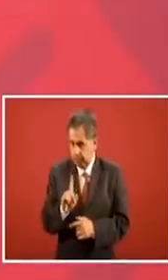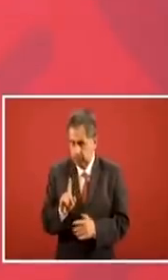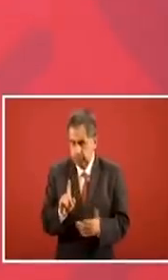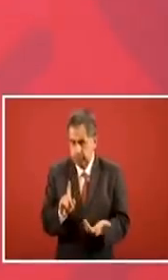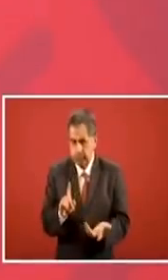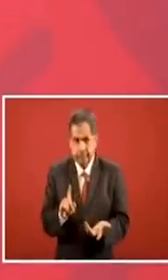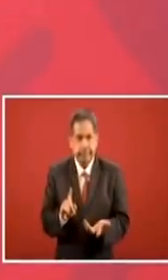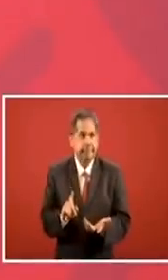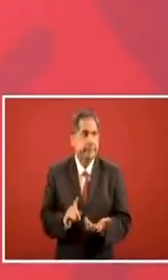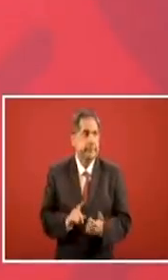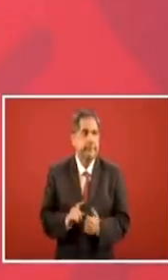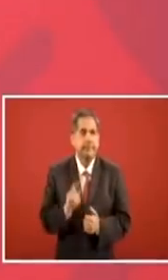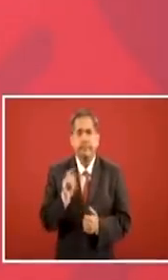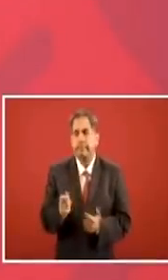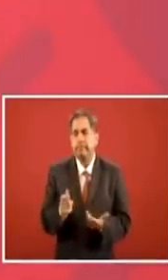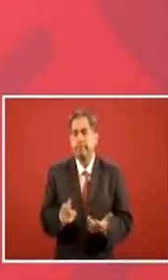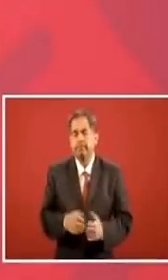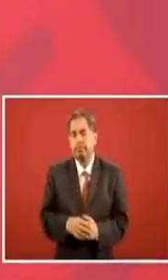que se